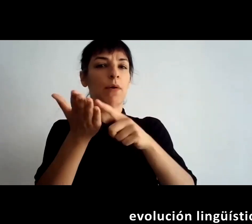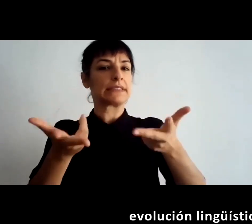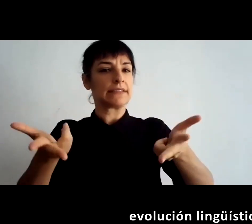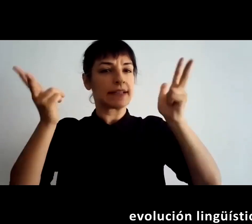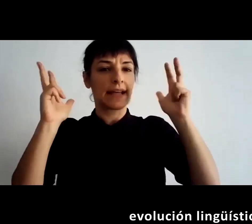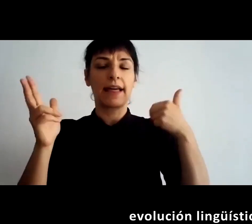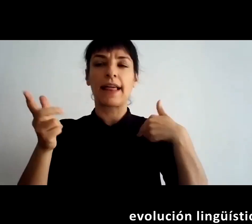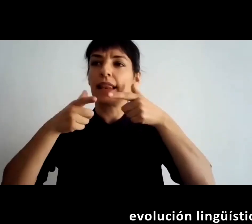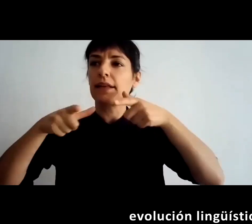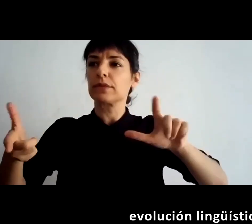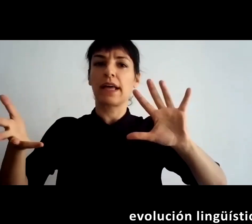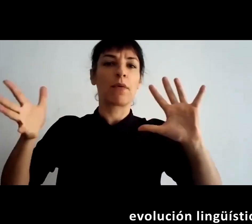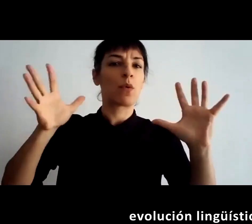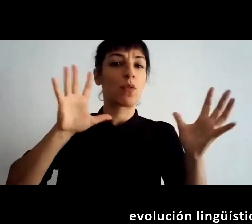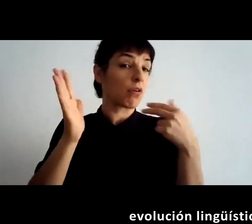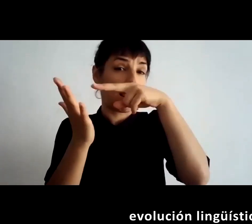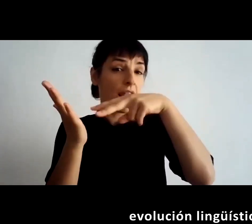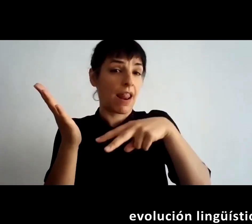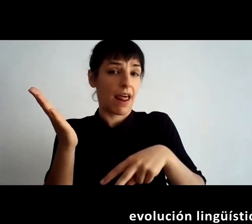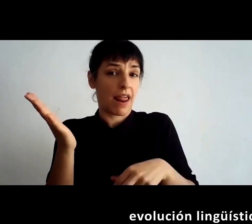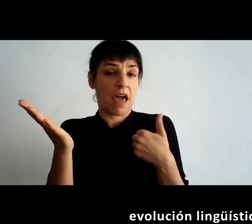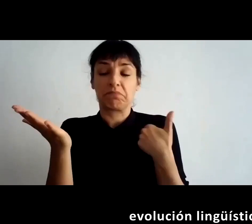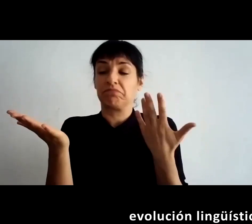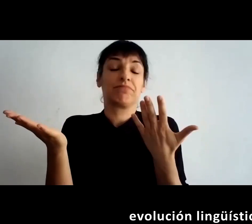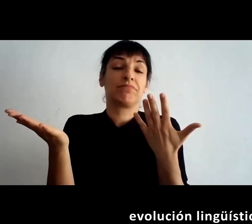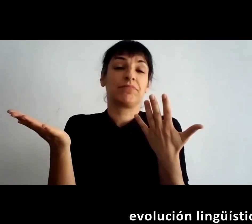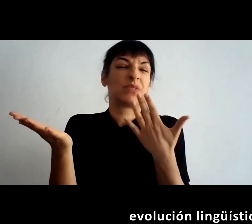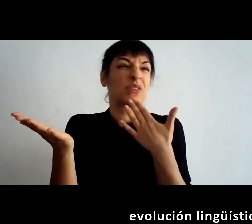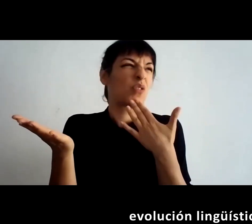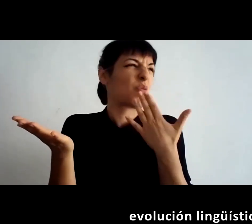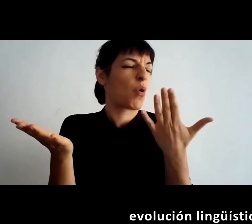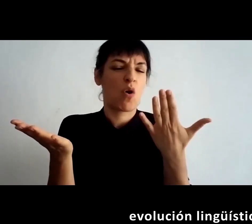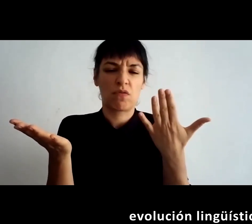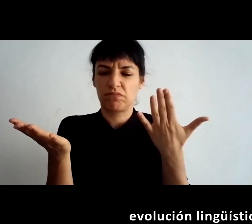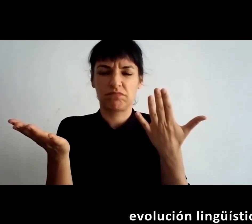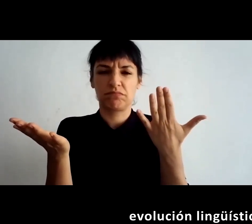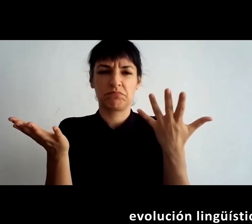evolución lingüística, lengua. Bueno, hay como 28